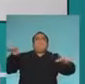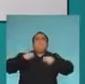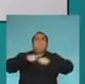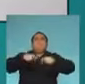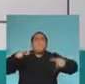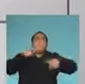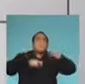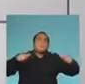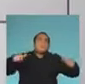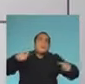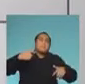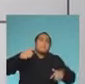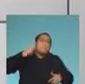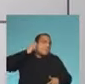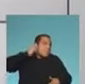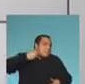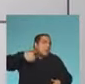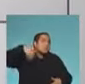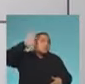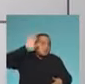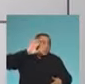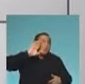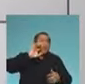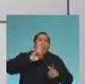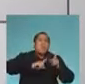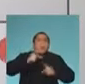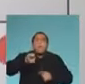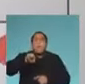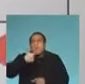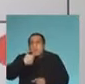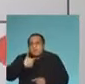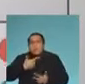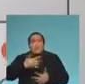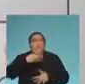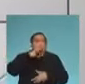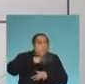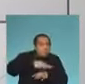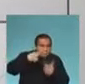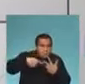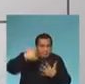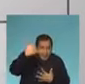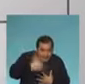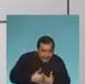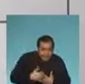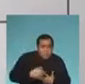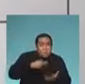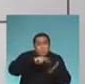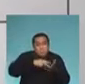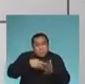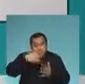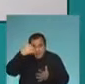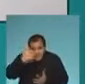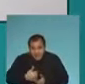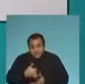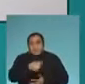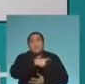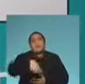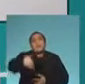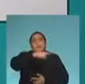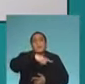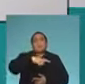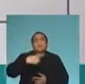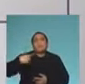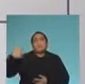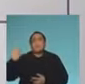que más complicadas, con polimedicadas, con muchas patologías, con comorbilidades, y que justamente nos hacen